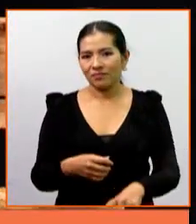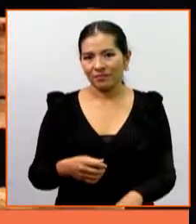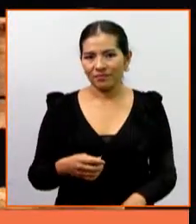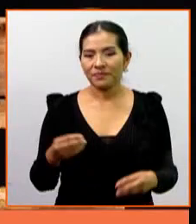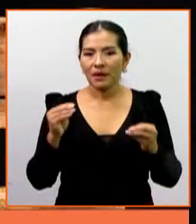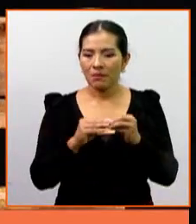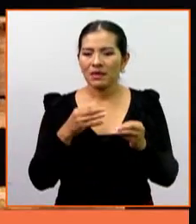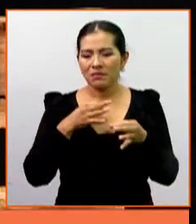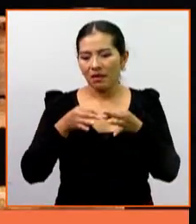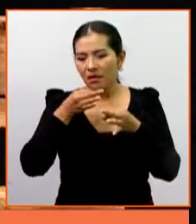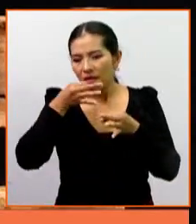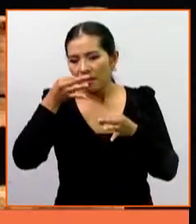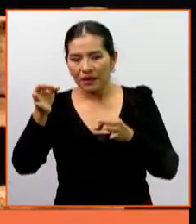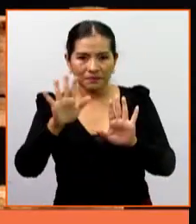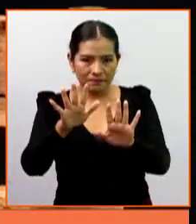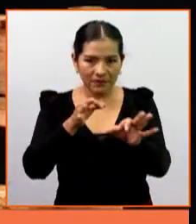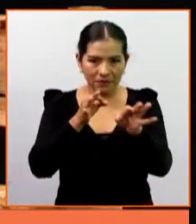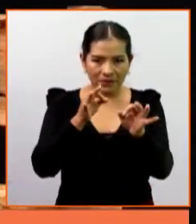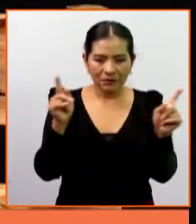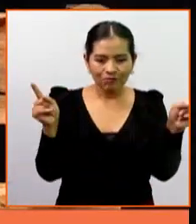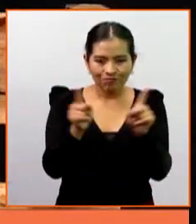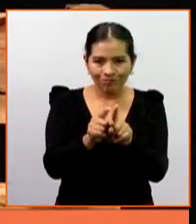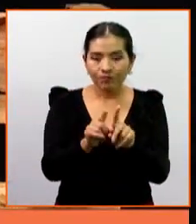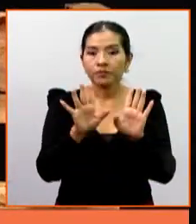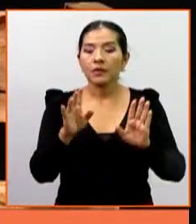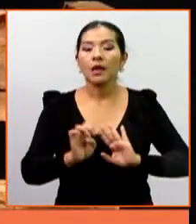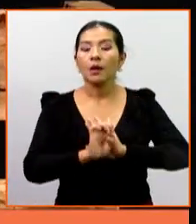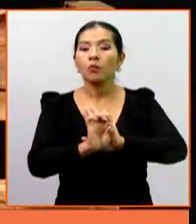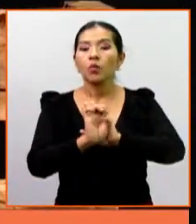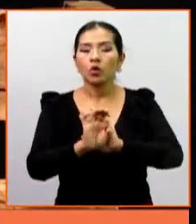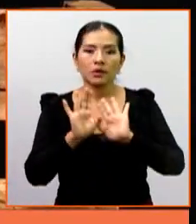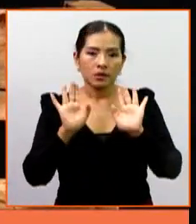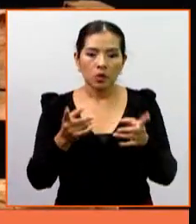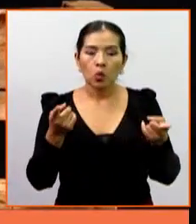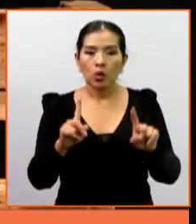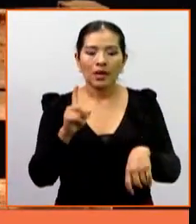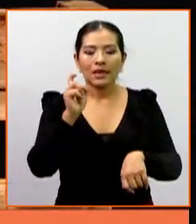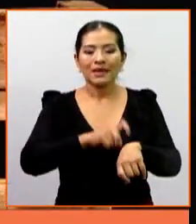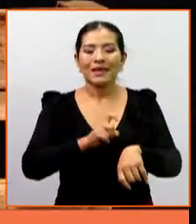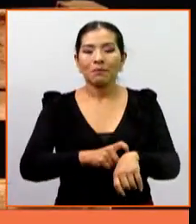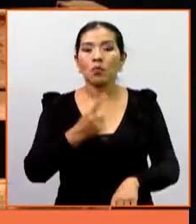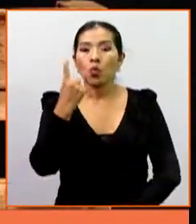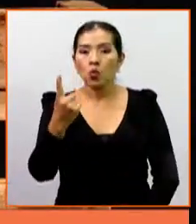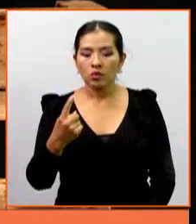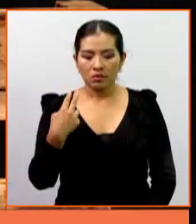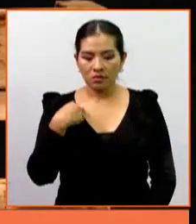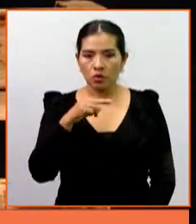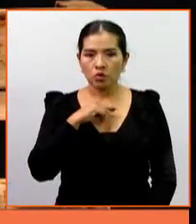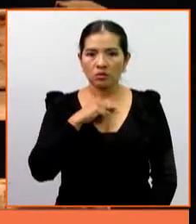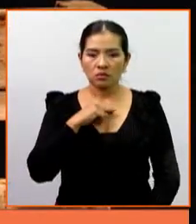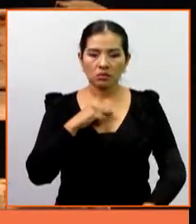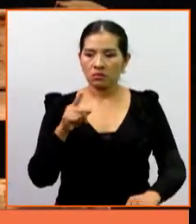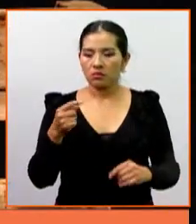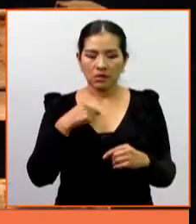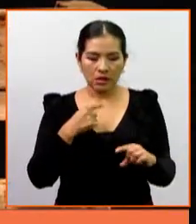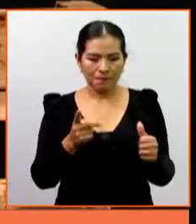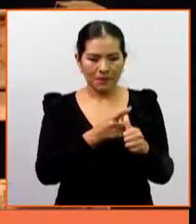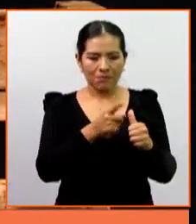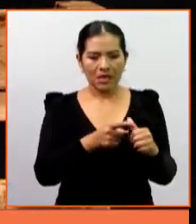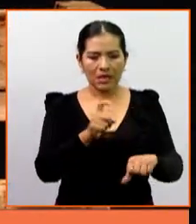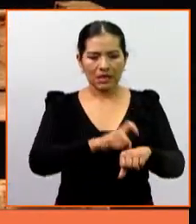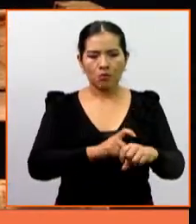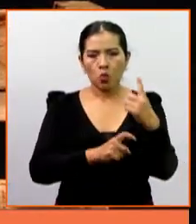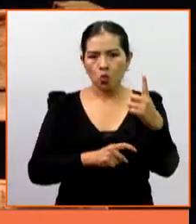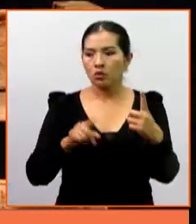hacer muy, muy complejo el lenguaje. Por ejemplo, el tiempo 1 para nosotros es el tiempo 2 para los músicos